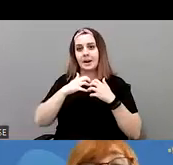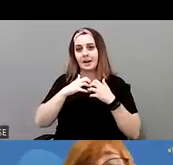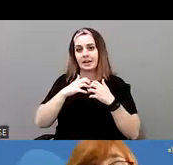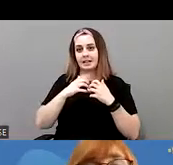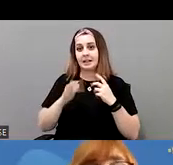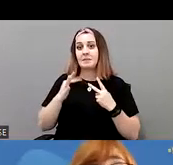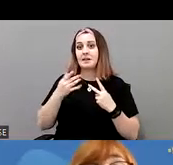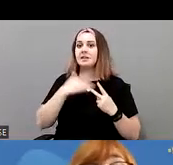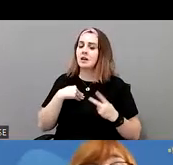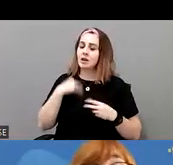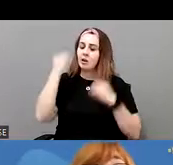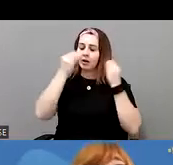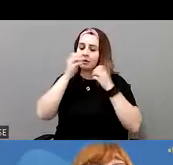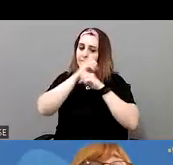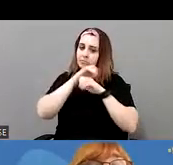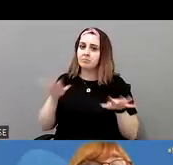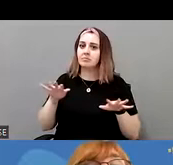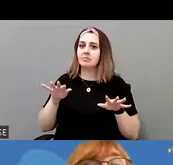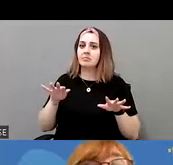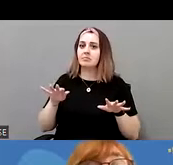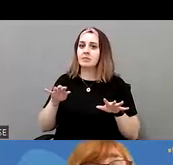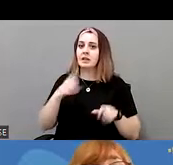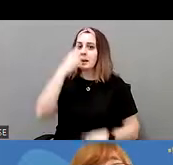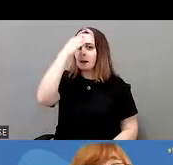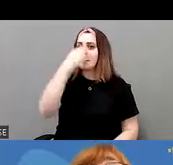que además quiero hacer una reflexión. Y es que hay